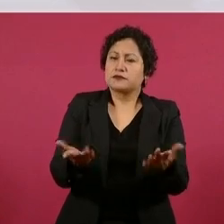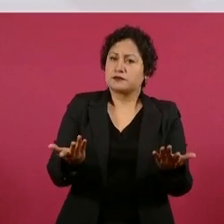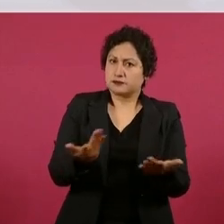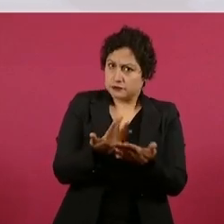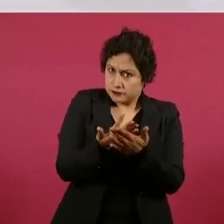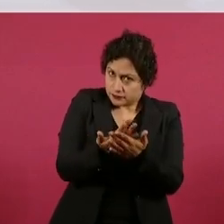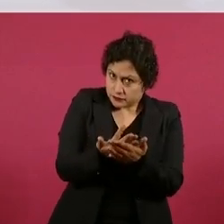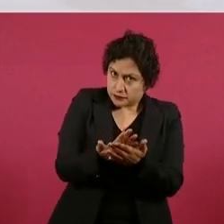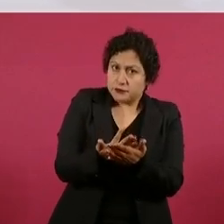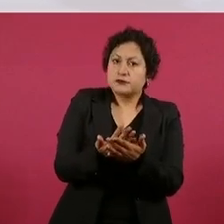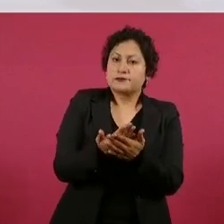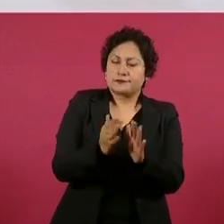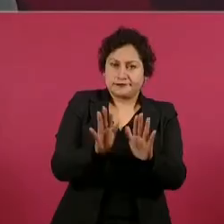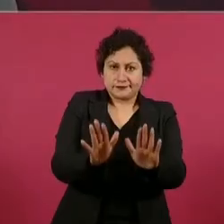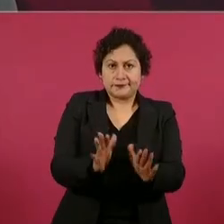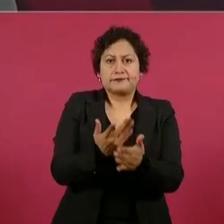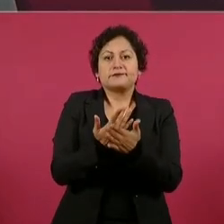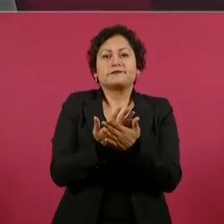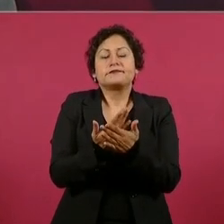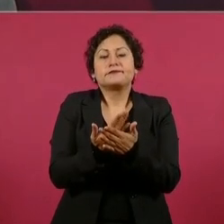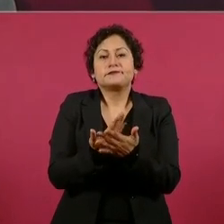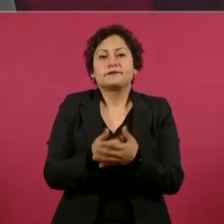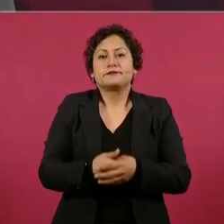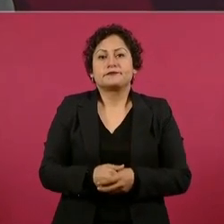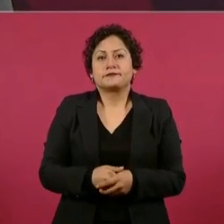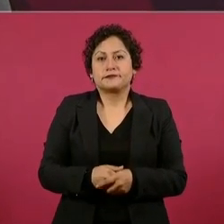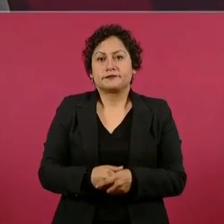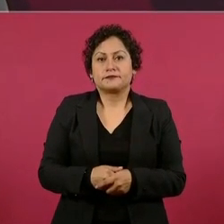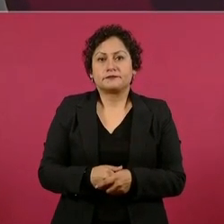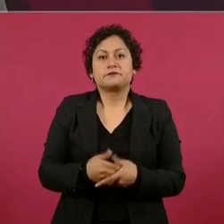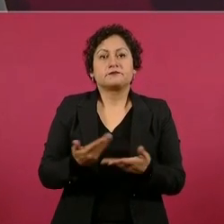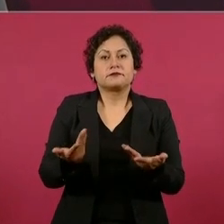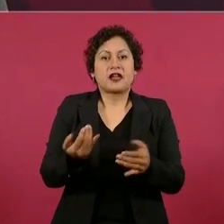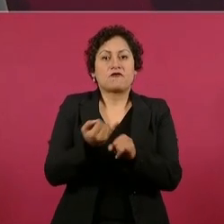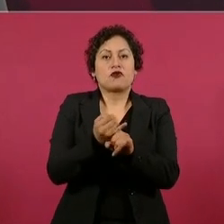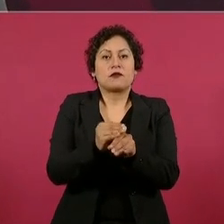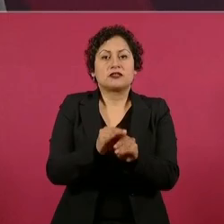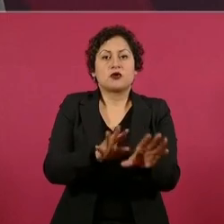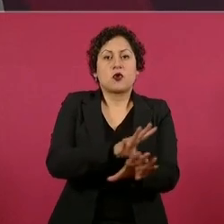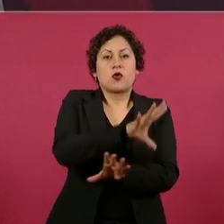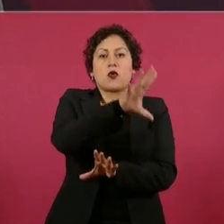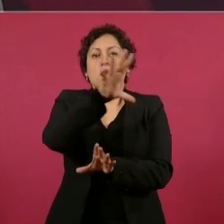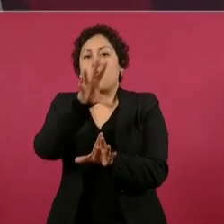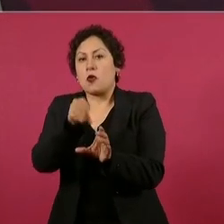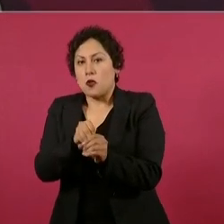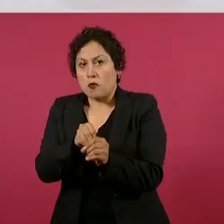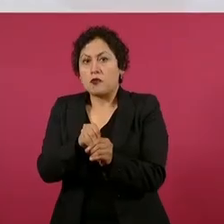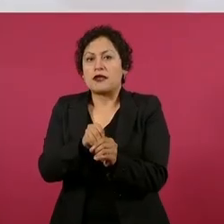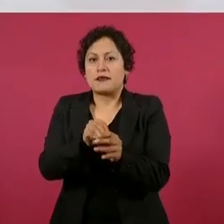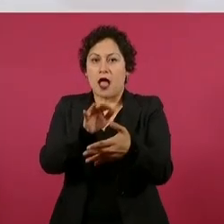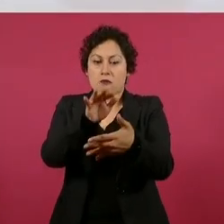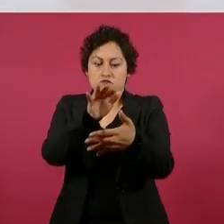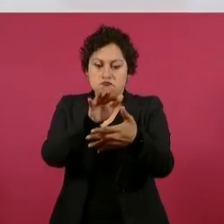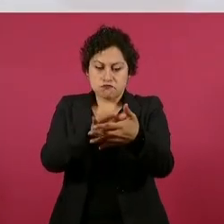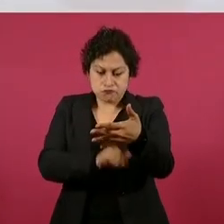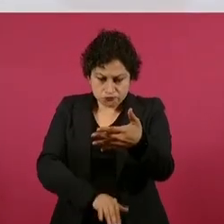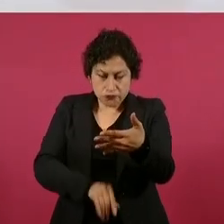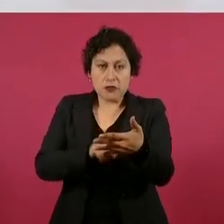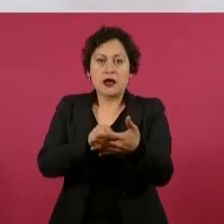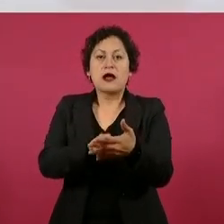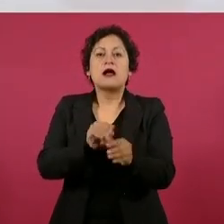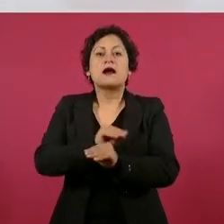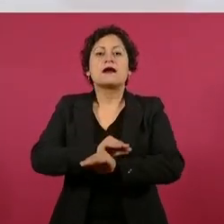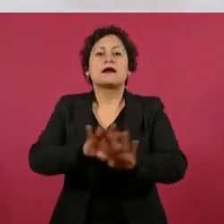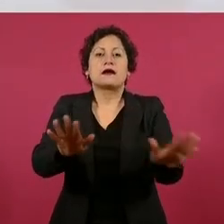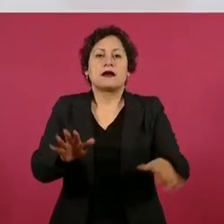Vamos a esperar a tener toda la información y que se aclare, que no sea